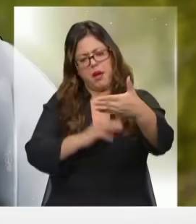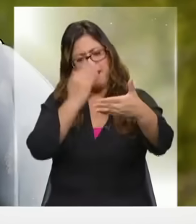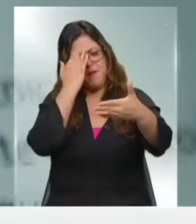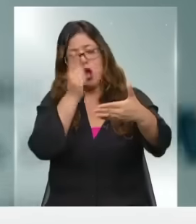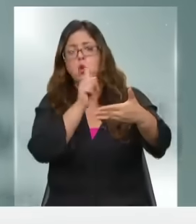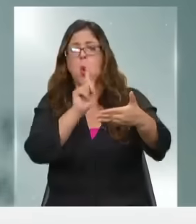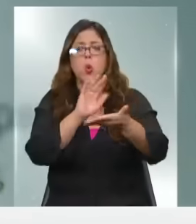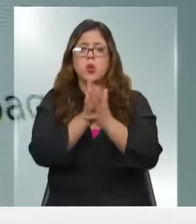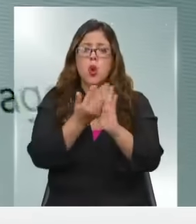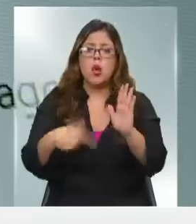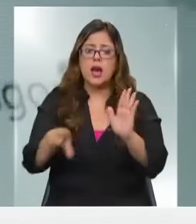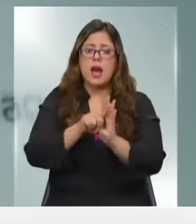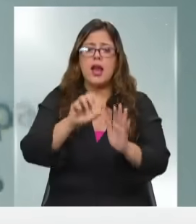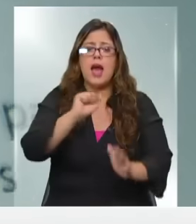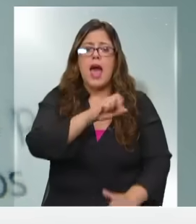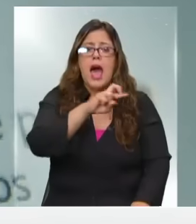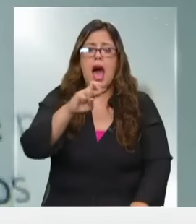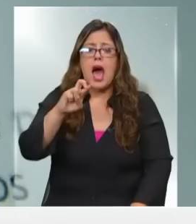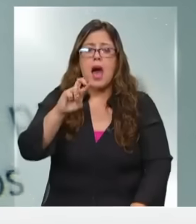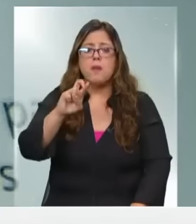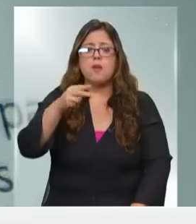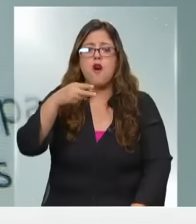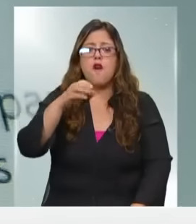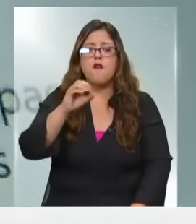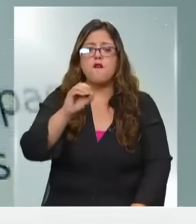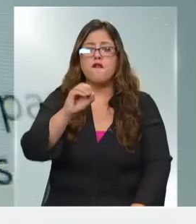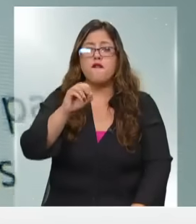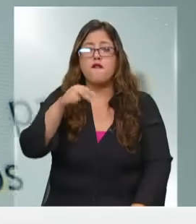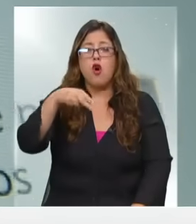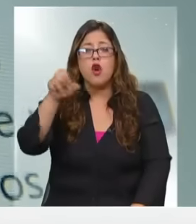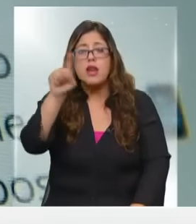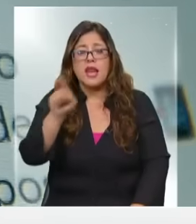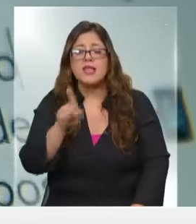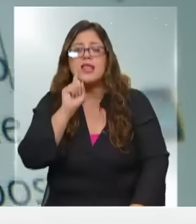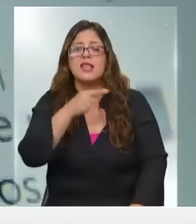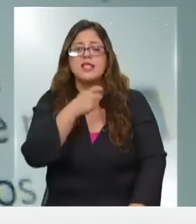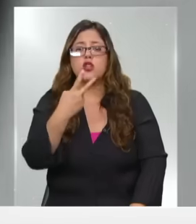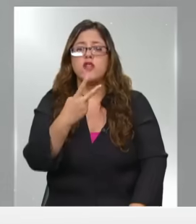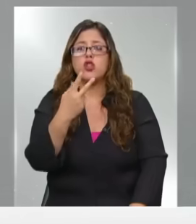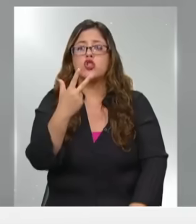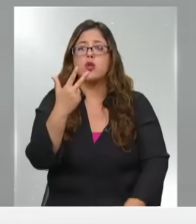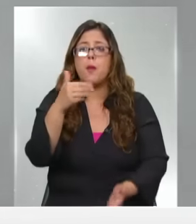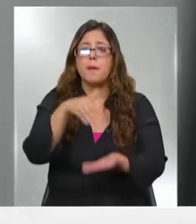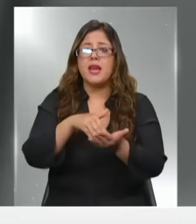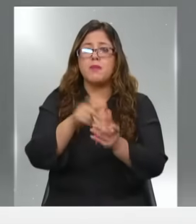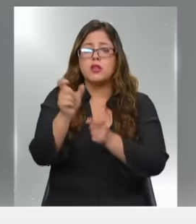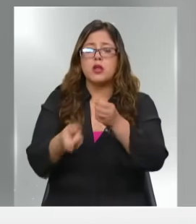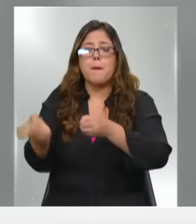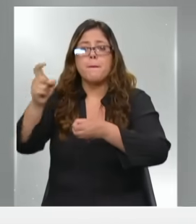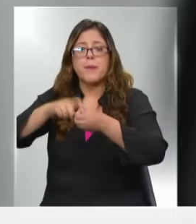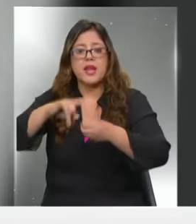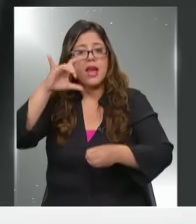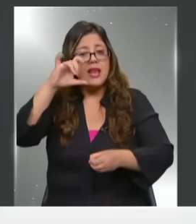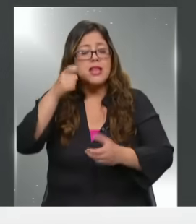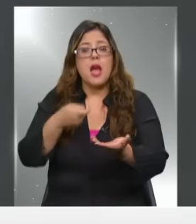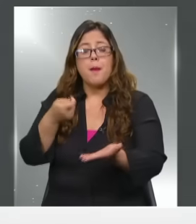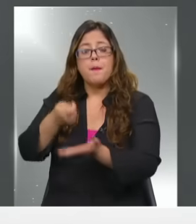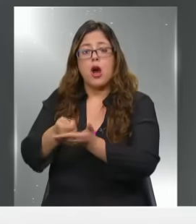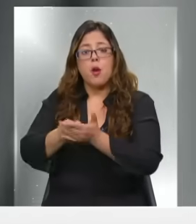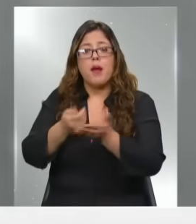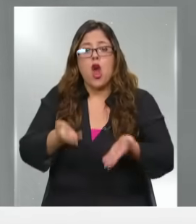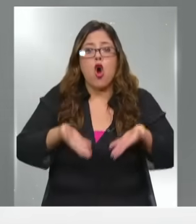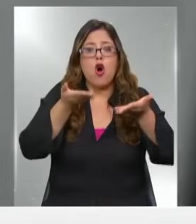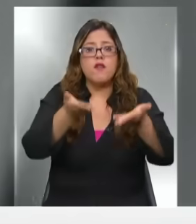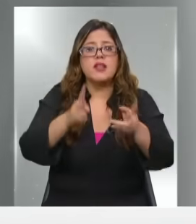todo legal. AppPhone tiene 128.000 seguidores en Instagram. Para comprar un teléfono en su página, ofrecen la